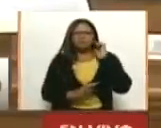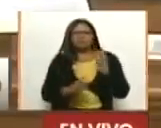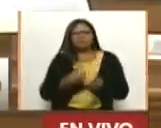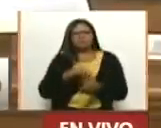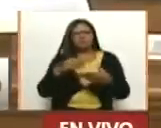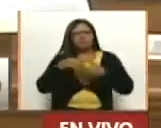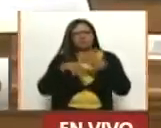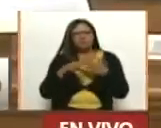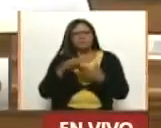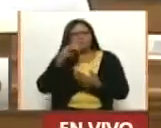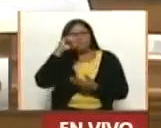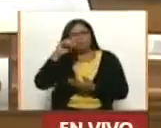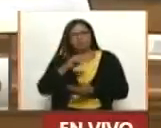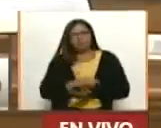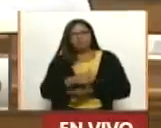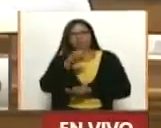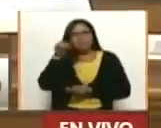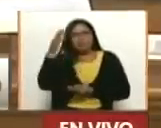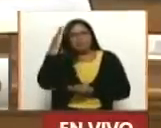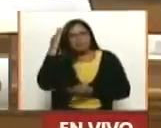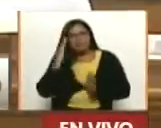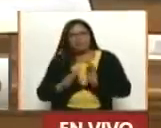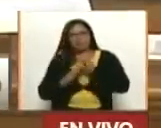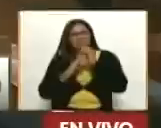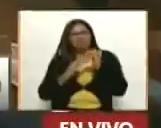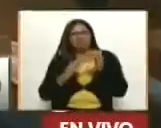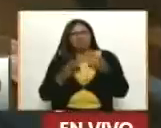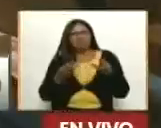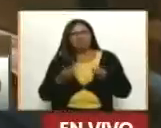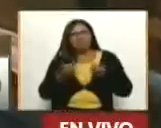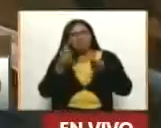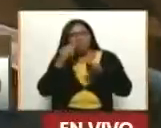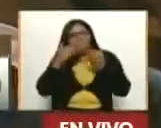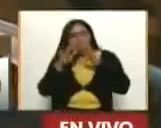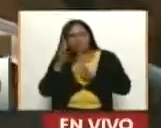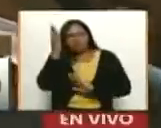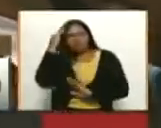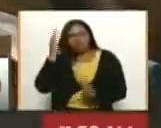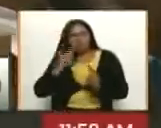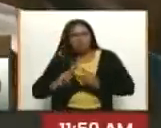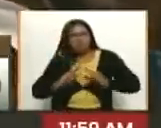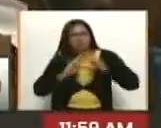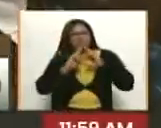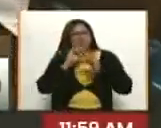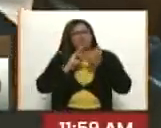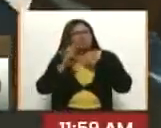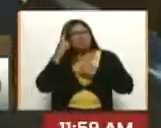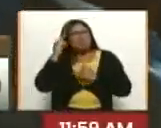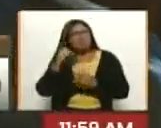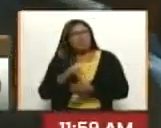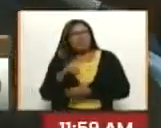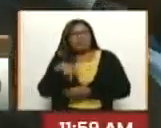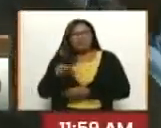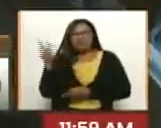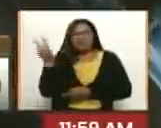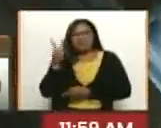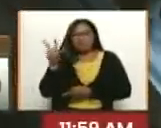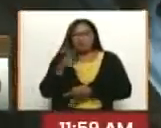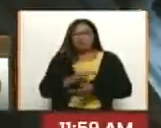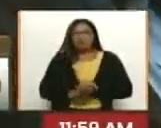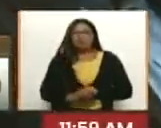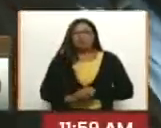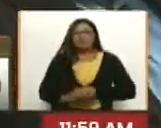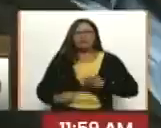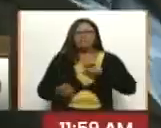Maduro. Ustedes saben, es del dominio público, que en los últimos días el Estado venezolano ha